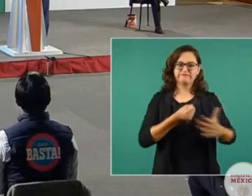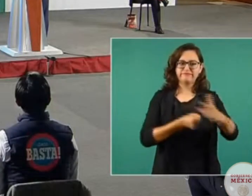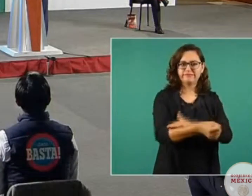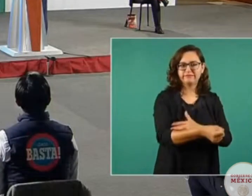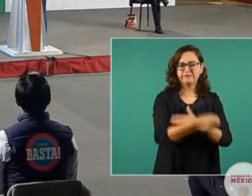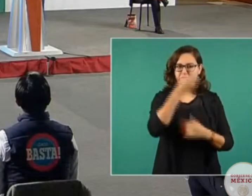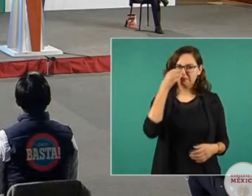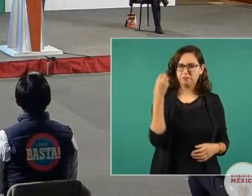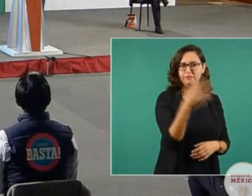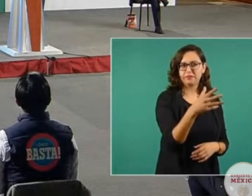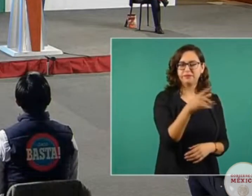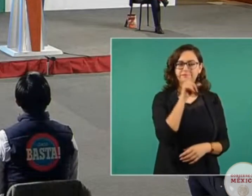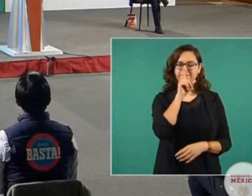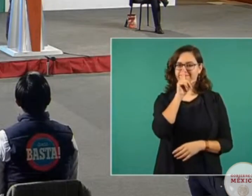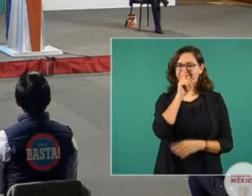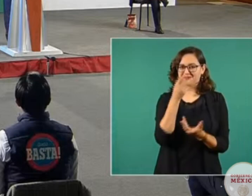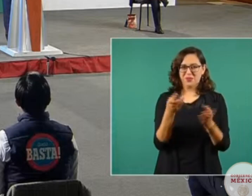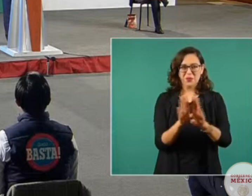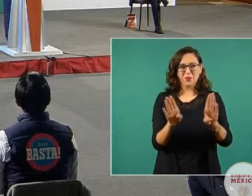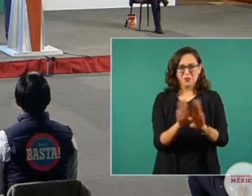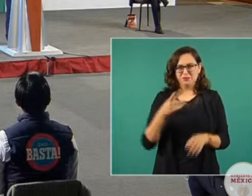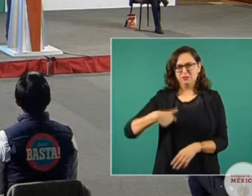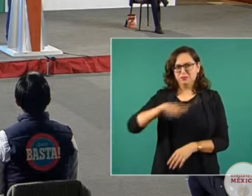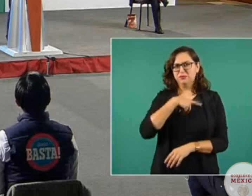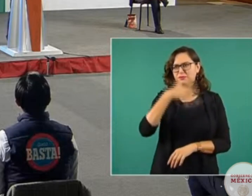nada más que nosotros